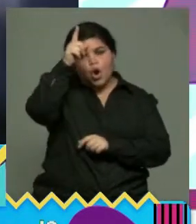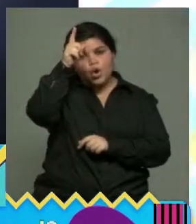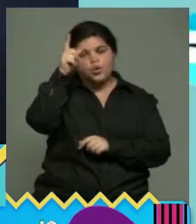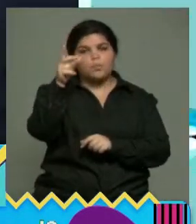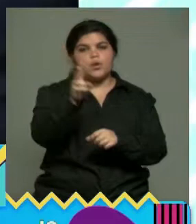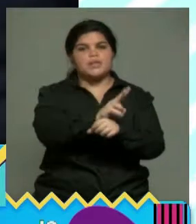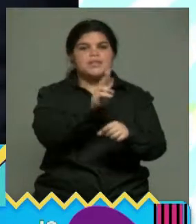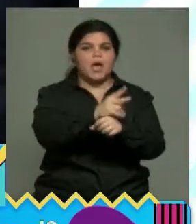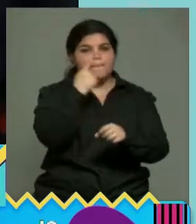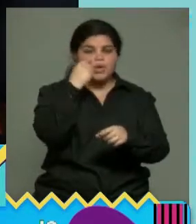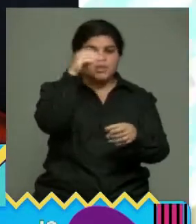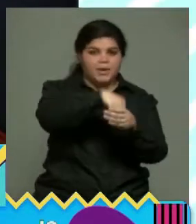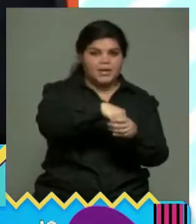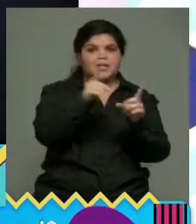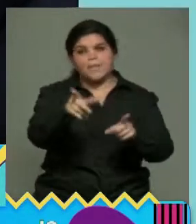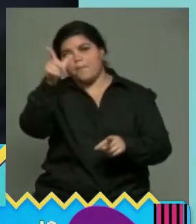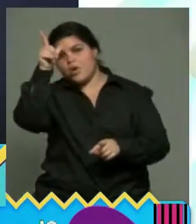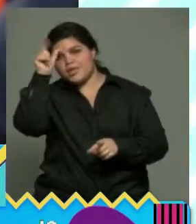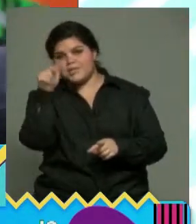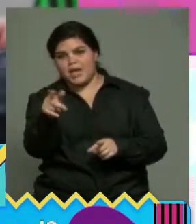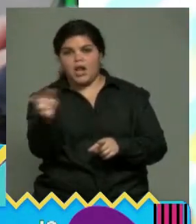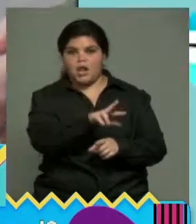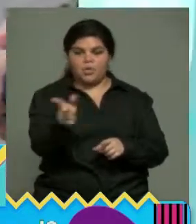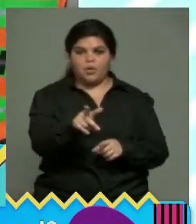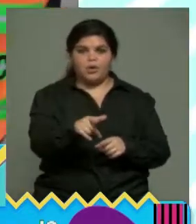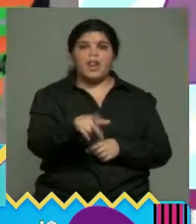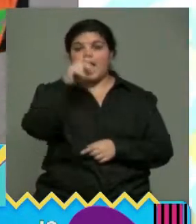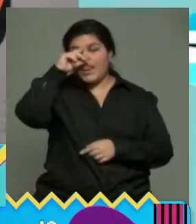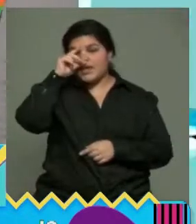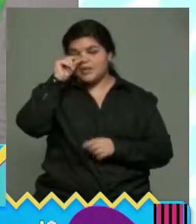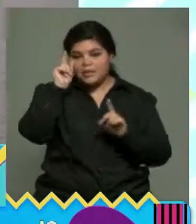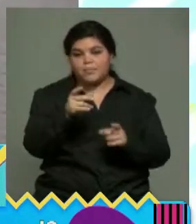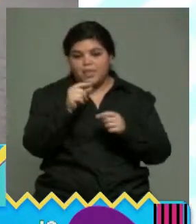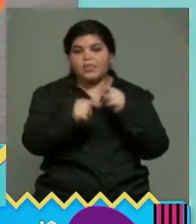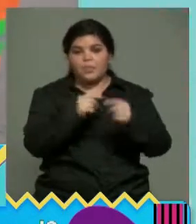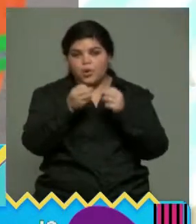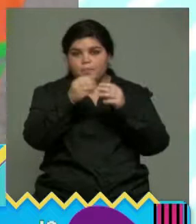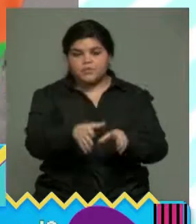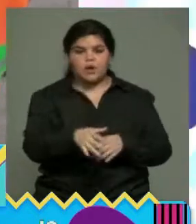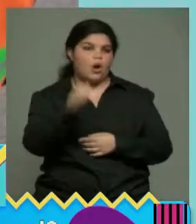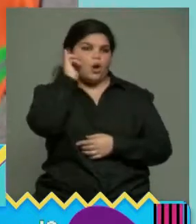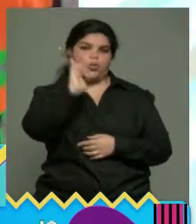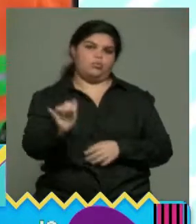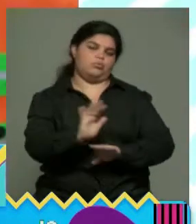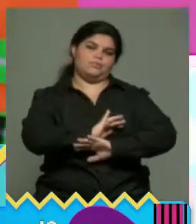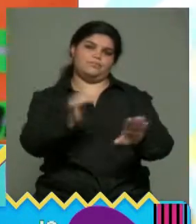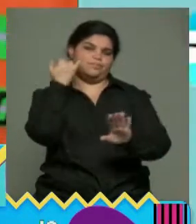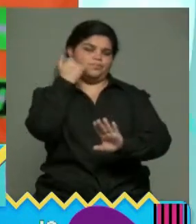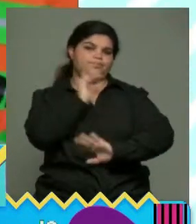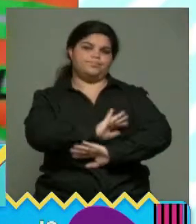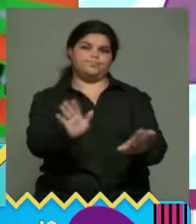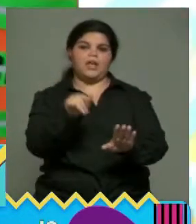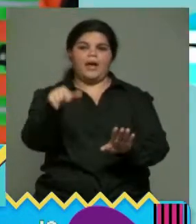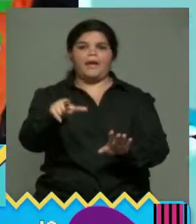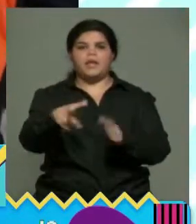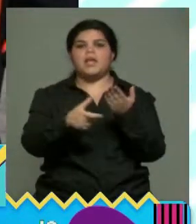y policías, porque todavía no pueden sancionar. Las Heras está empezando también. Godoy Cruz no, Godoy Cruz ya tiene su cuerpo de